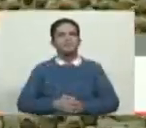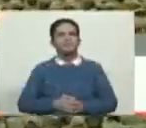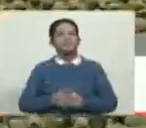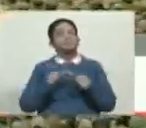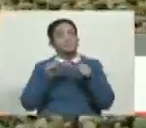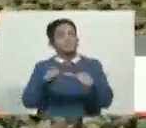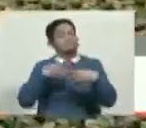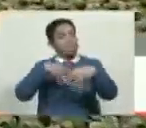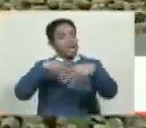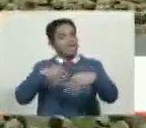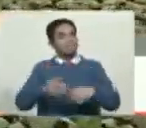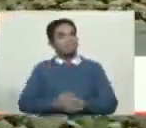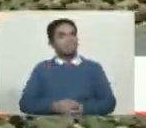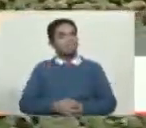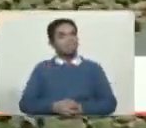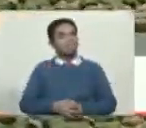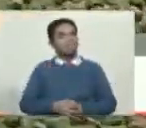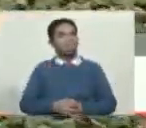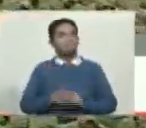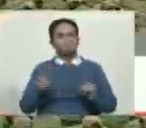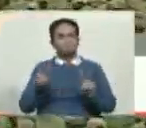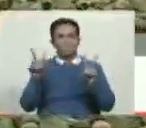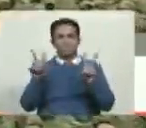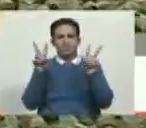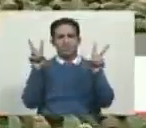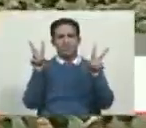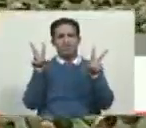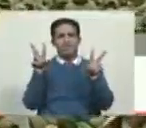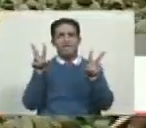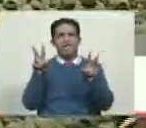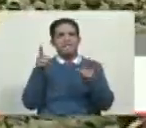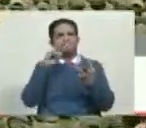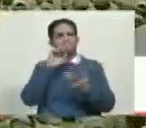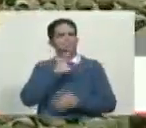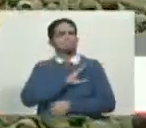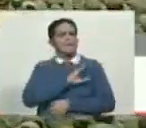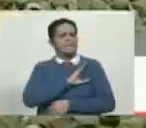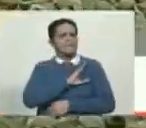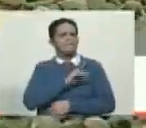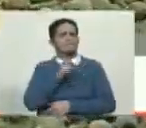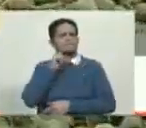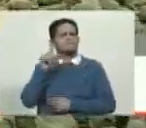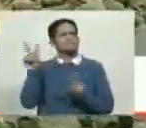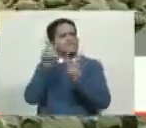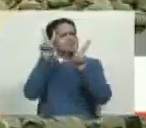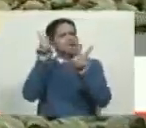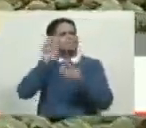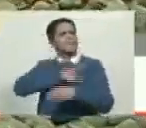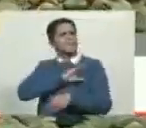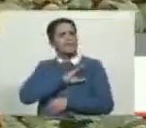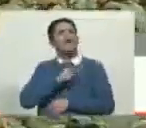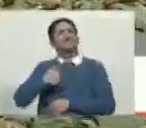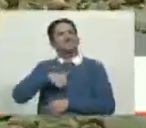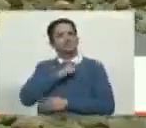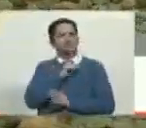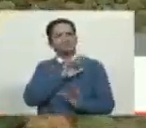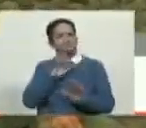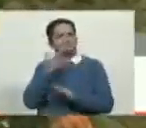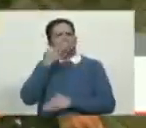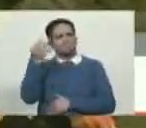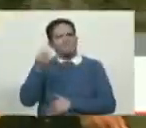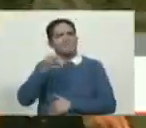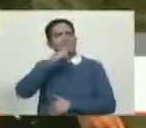la marcha, triunfante, victoriosa, que nos pertenece la victoria. Estamos del lado correcto de la historia otra